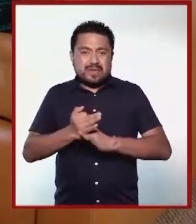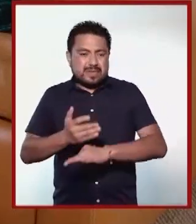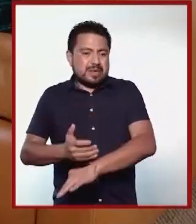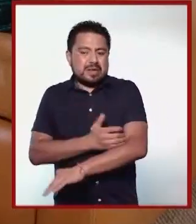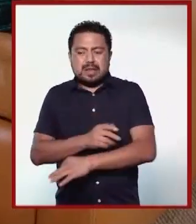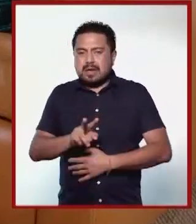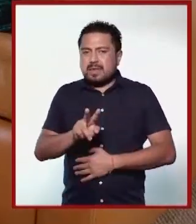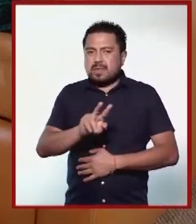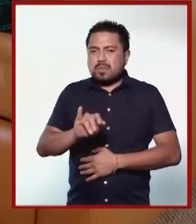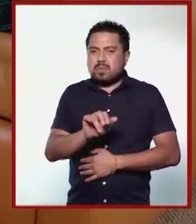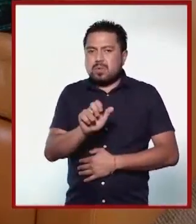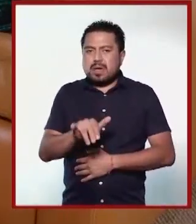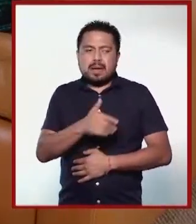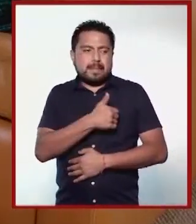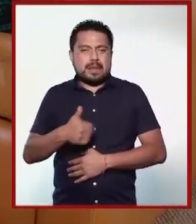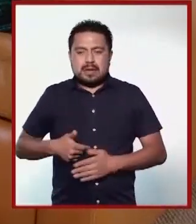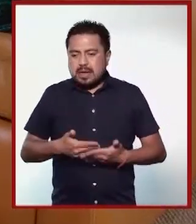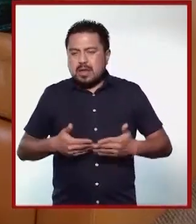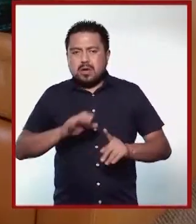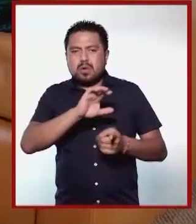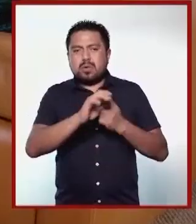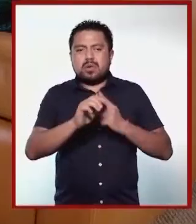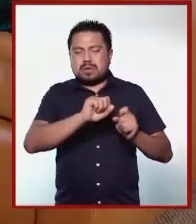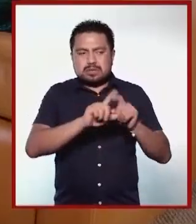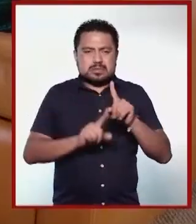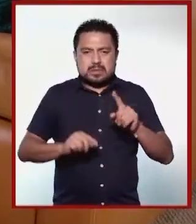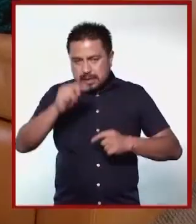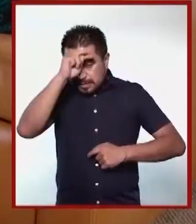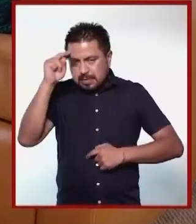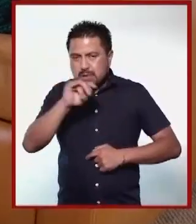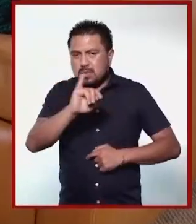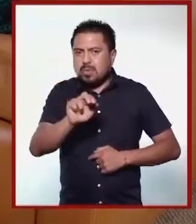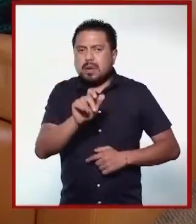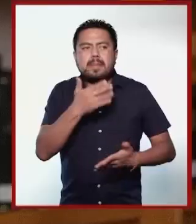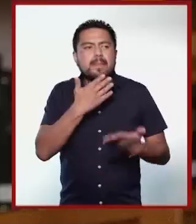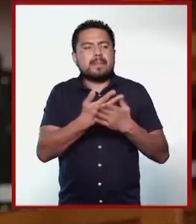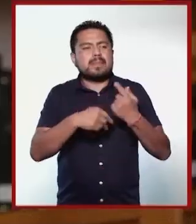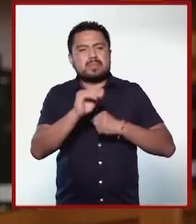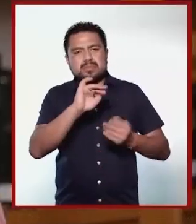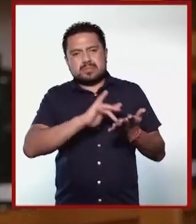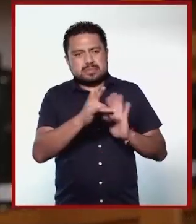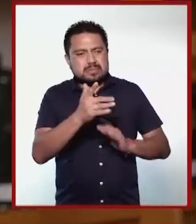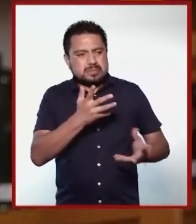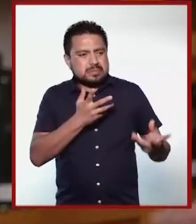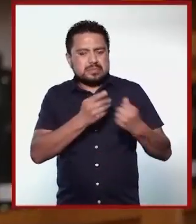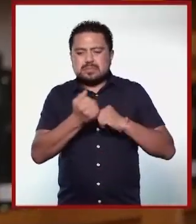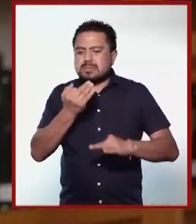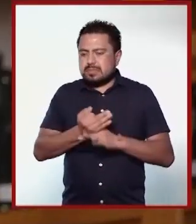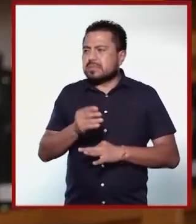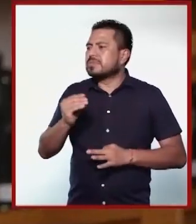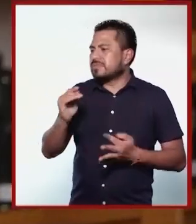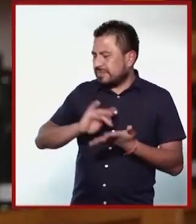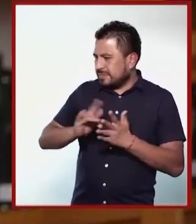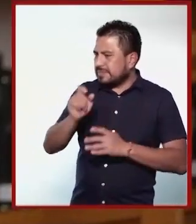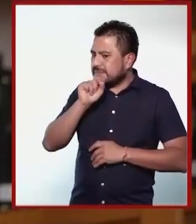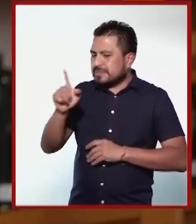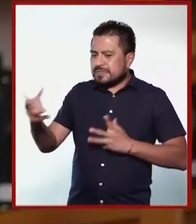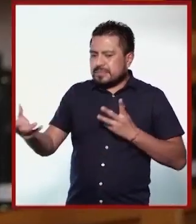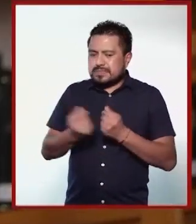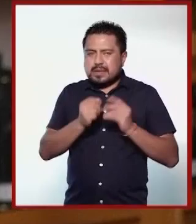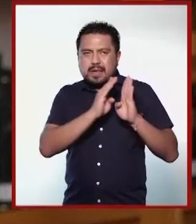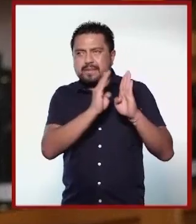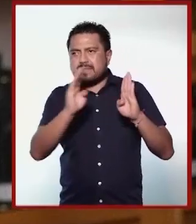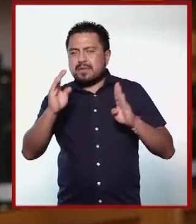Juan Villoro, presidente en turno del Colegio Nacional de México. Juan, bienvenido, muchas gracias por estar con nosotros. Al contrario, muchas gracias por estar aquí en la biblioteca